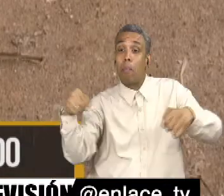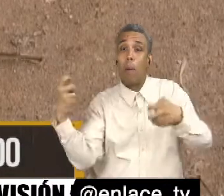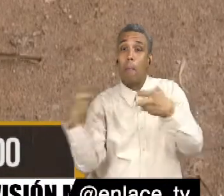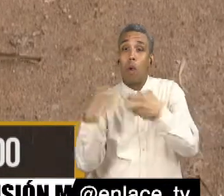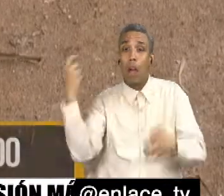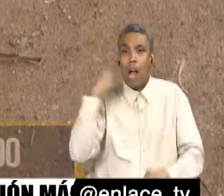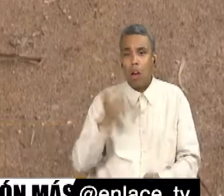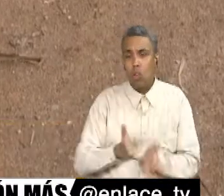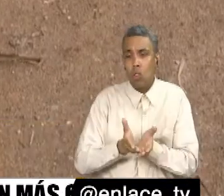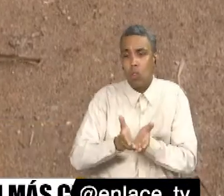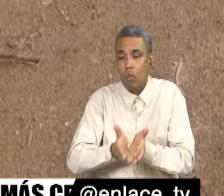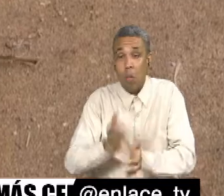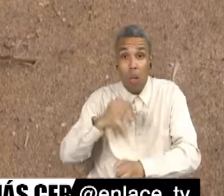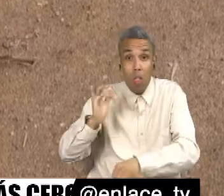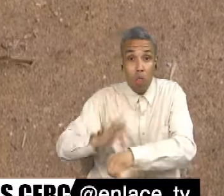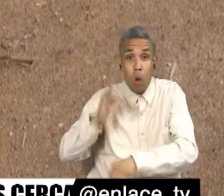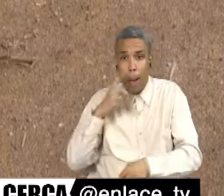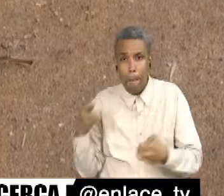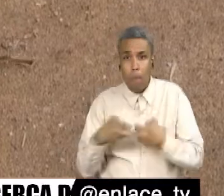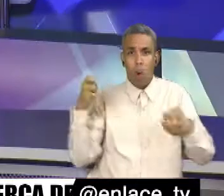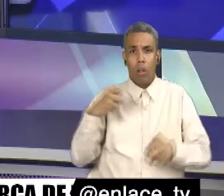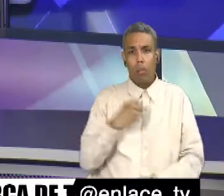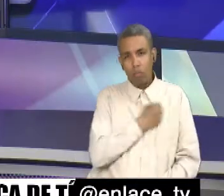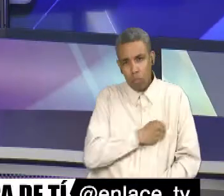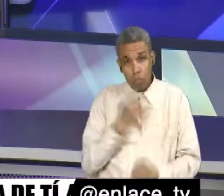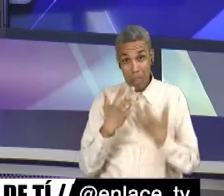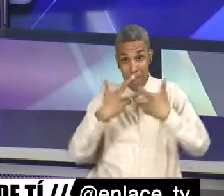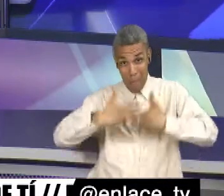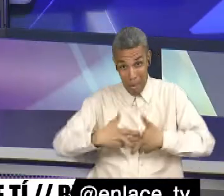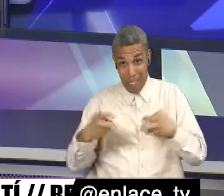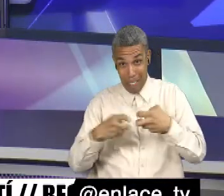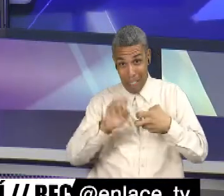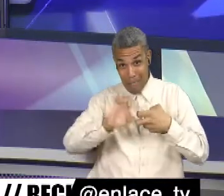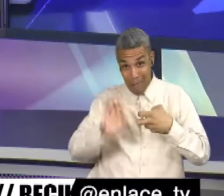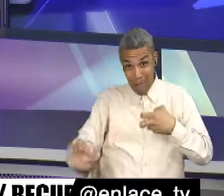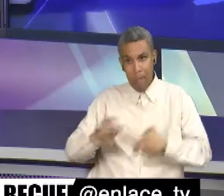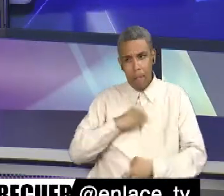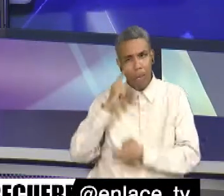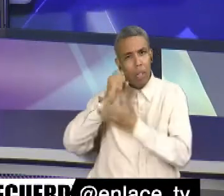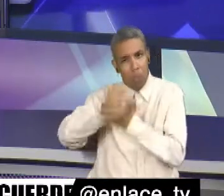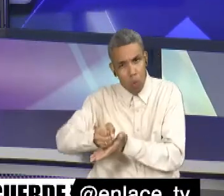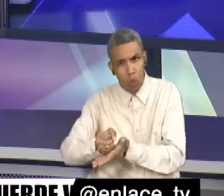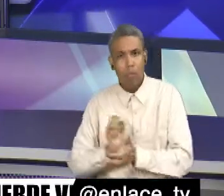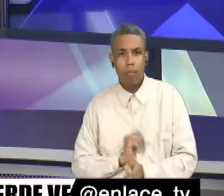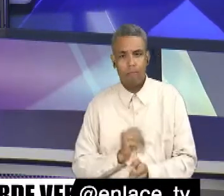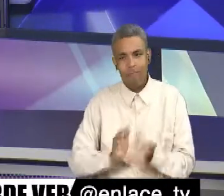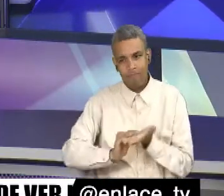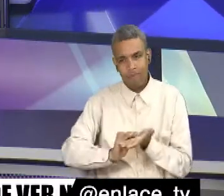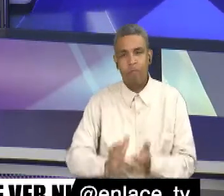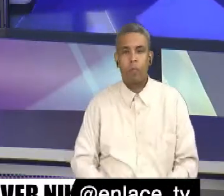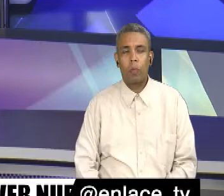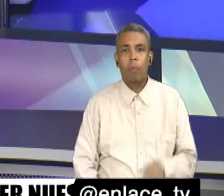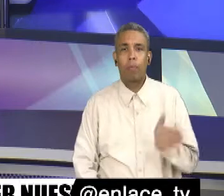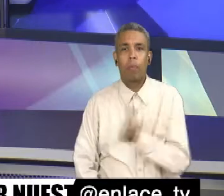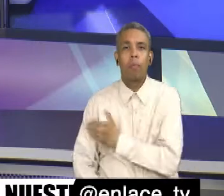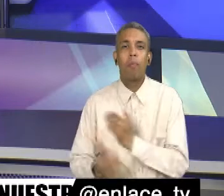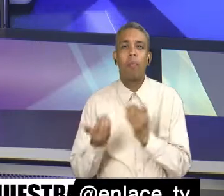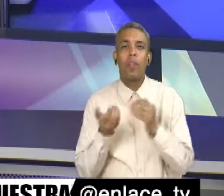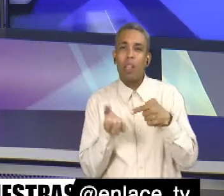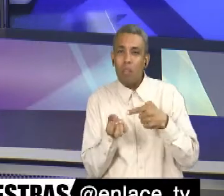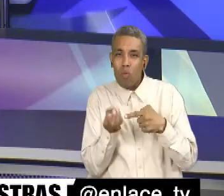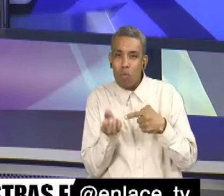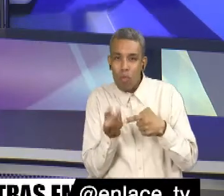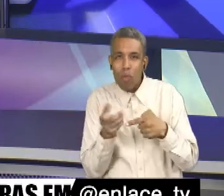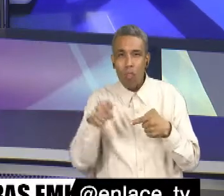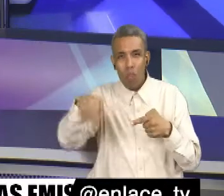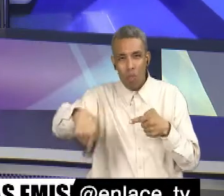superar el peligro que este cable representa. Y en el Coliseo cubierto de la Escuela Normal Superior Cristo Rey se dieron cita maestros y